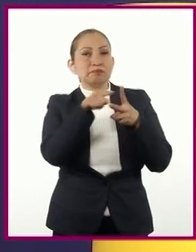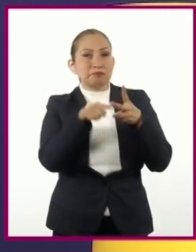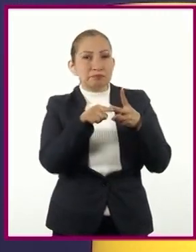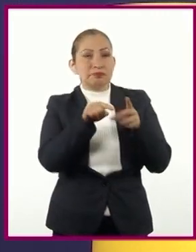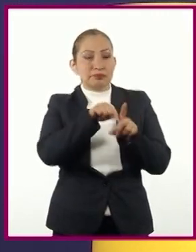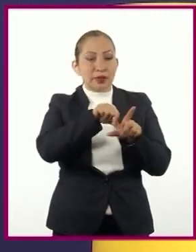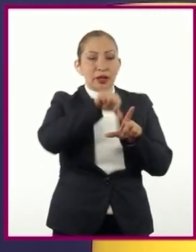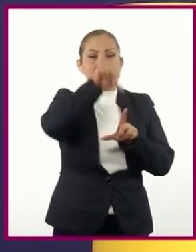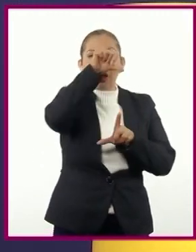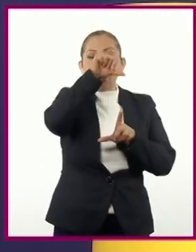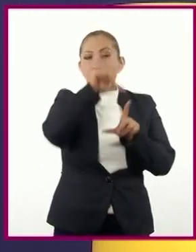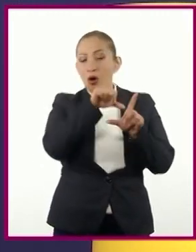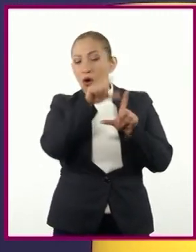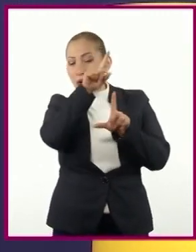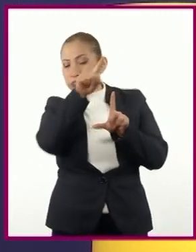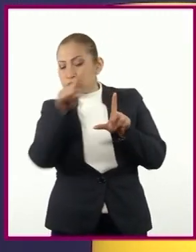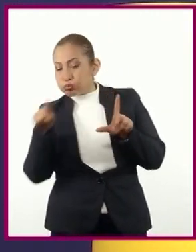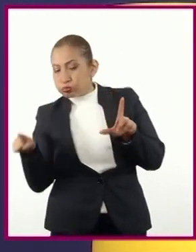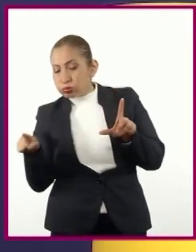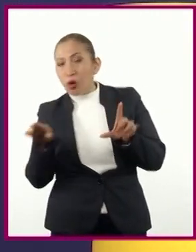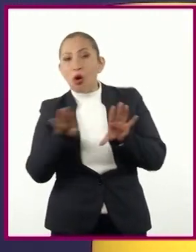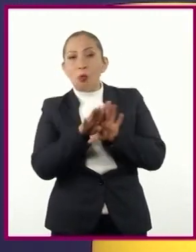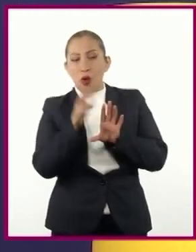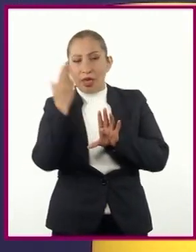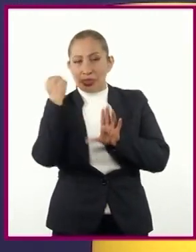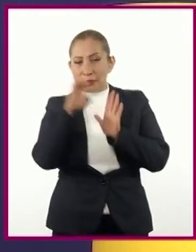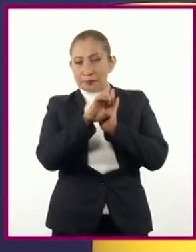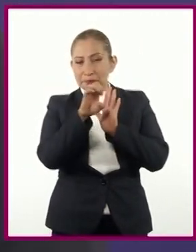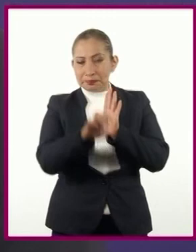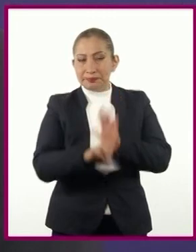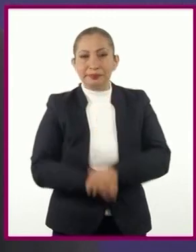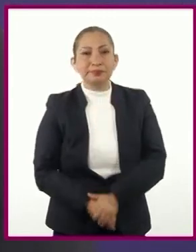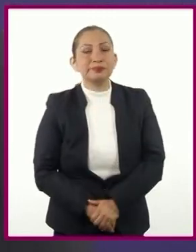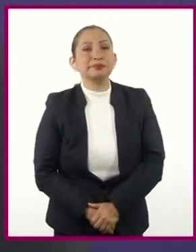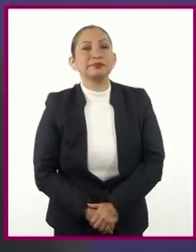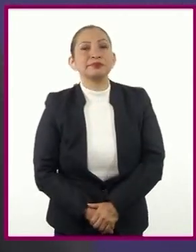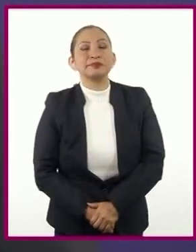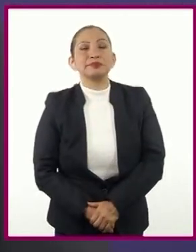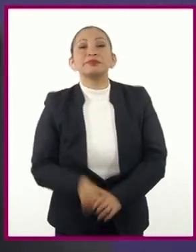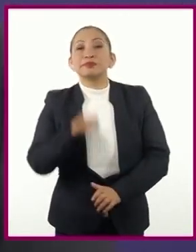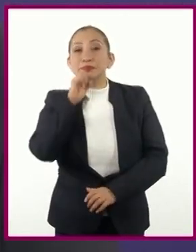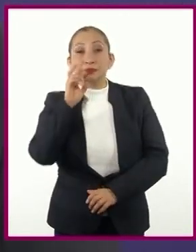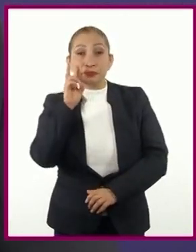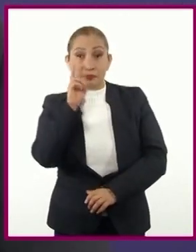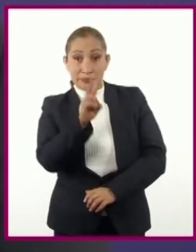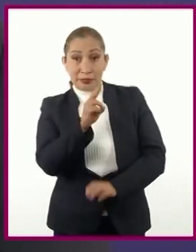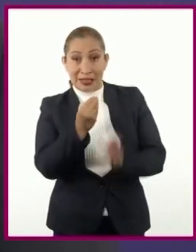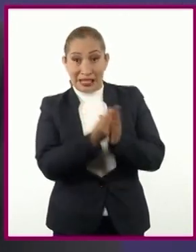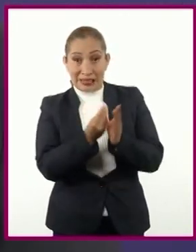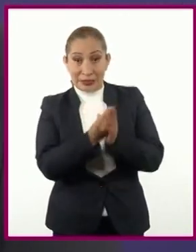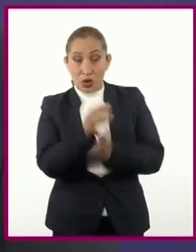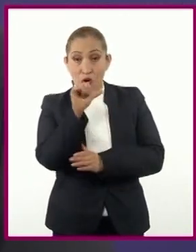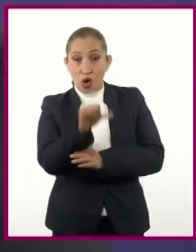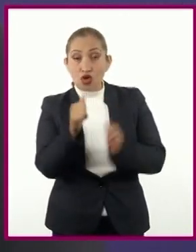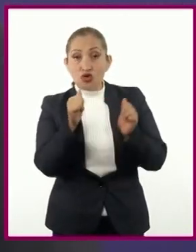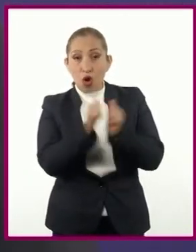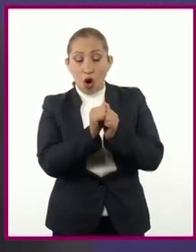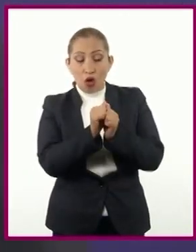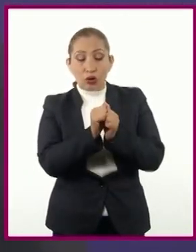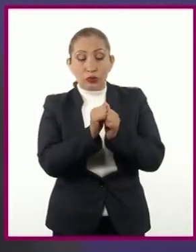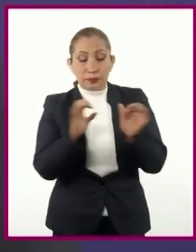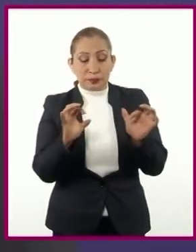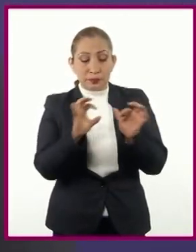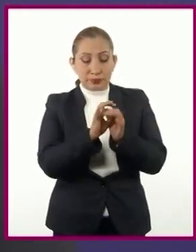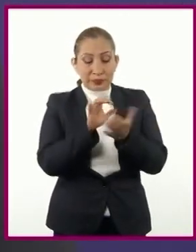elevación o depresión, como en los ejemplos expuestos. También se vio que con una combinación